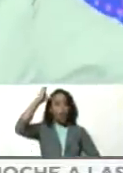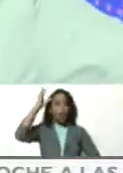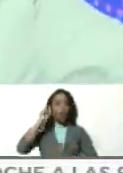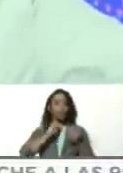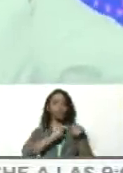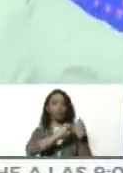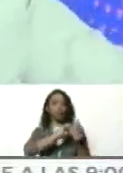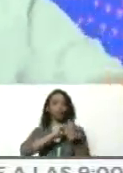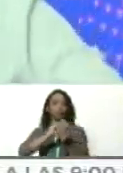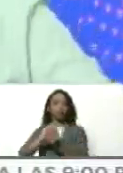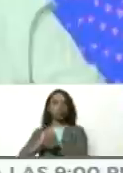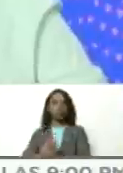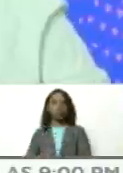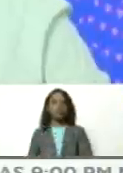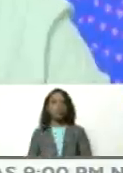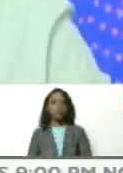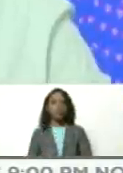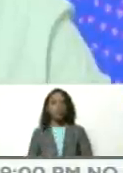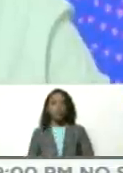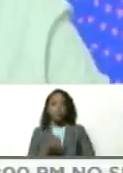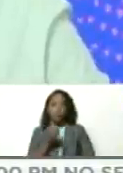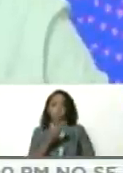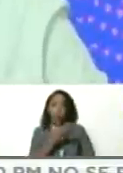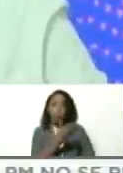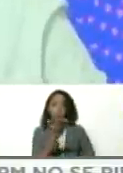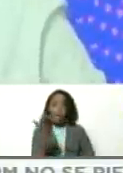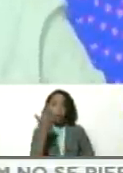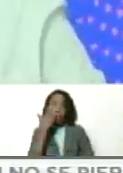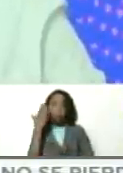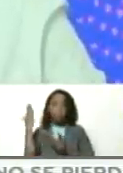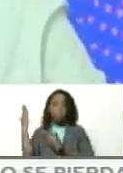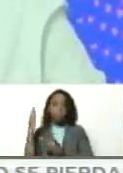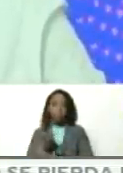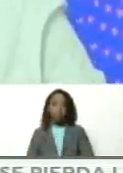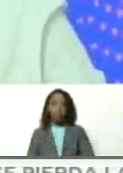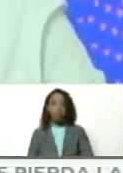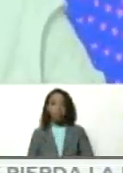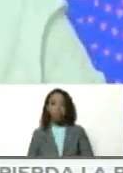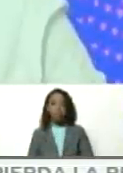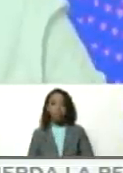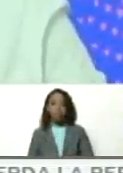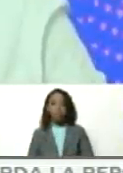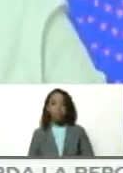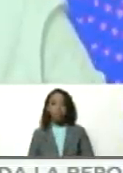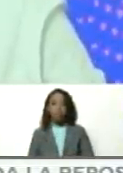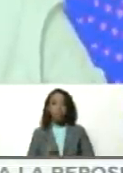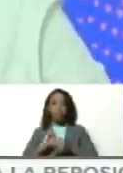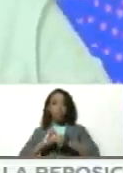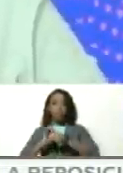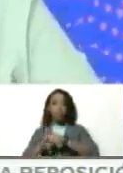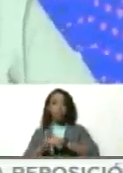debate. Bueno, fíjense ustedes, del coronavirus